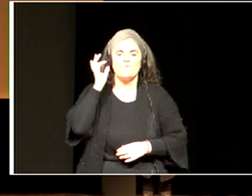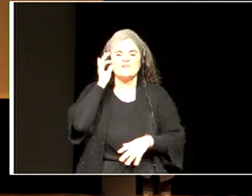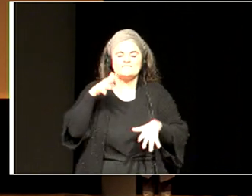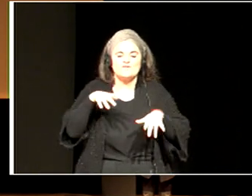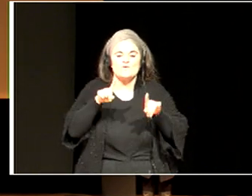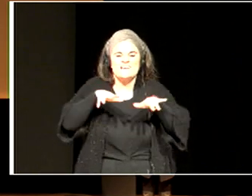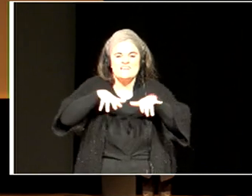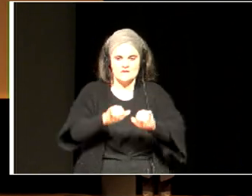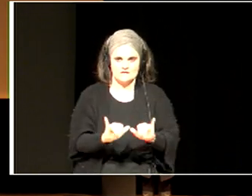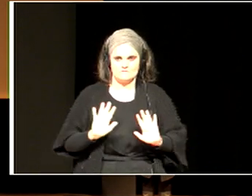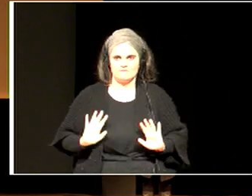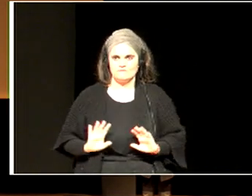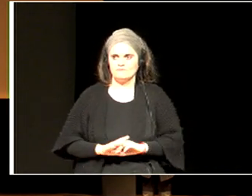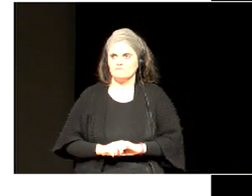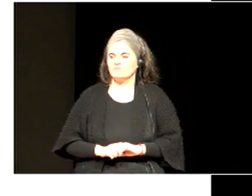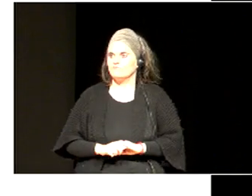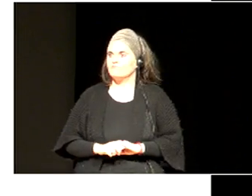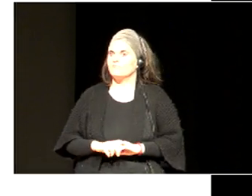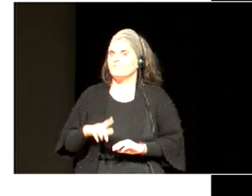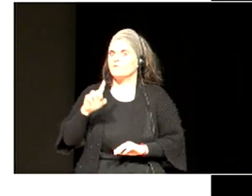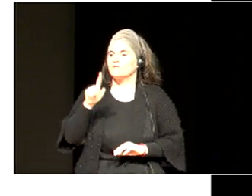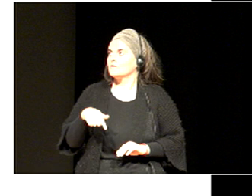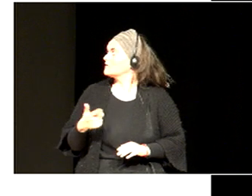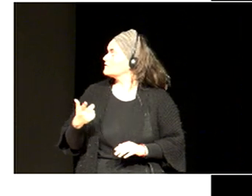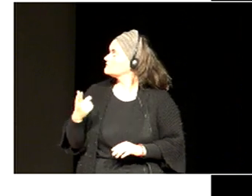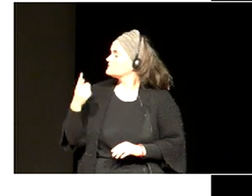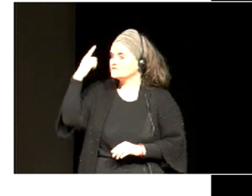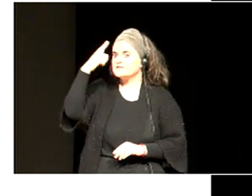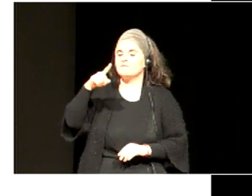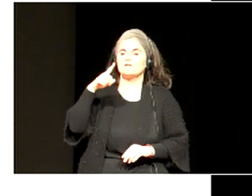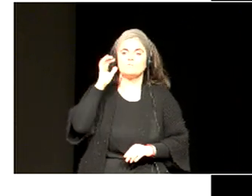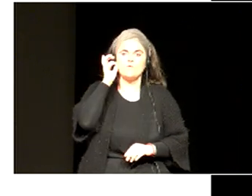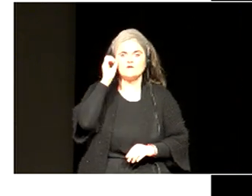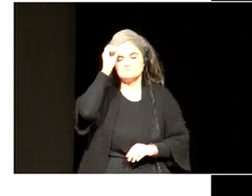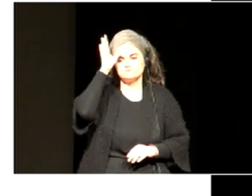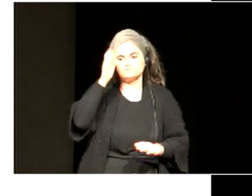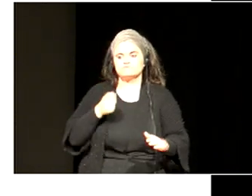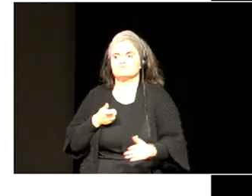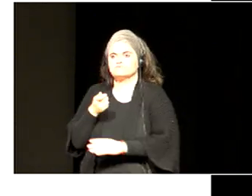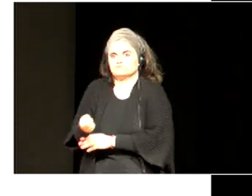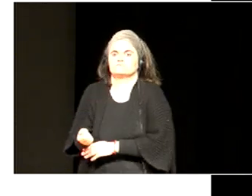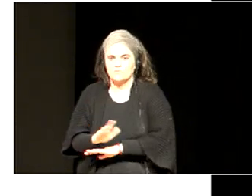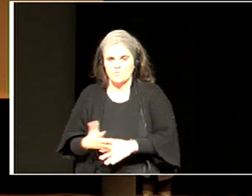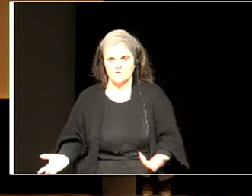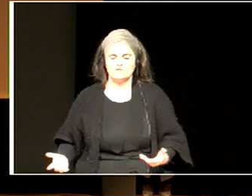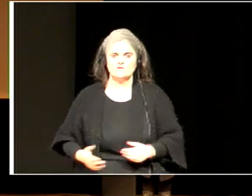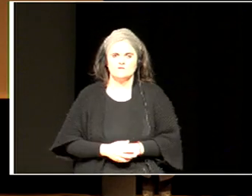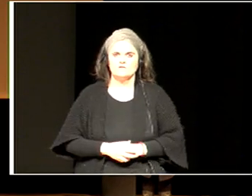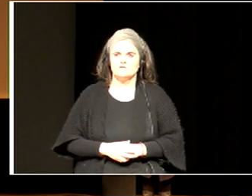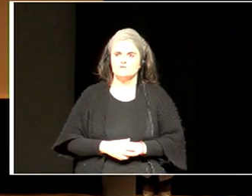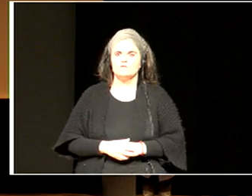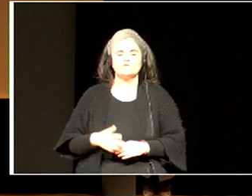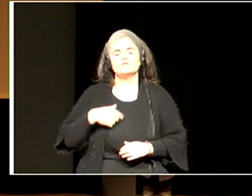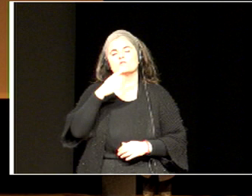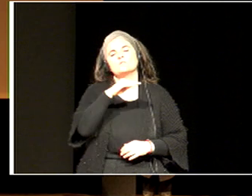integración del saber de las mujeres y sus contribuciones cuando yo pregunto en mi clase en mis clases quién